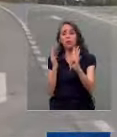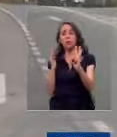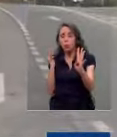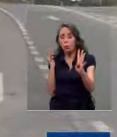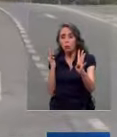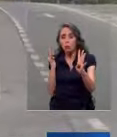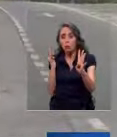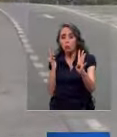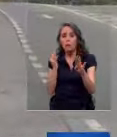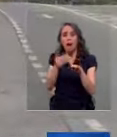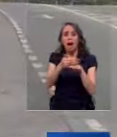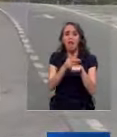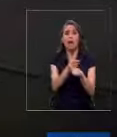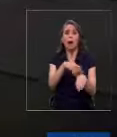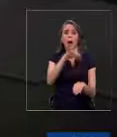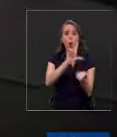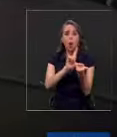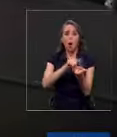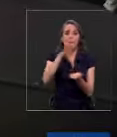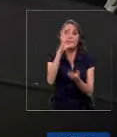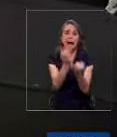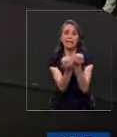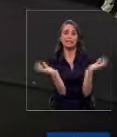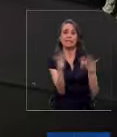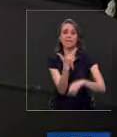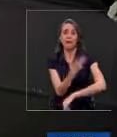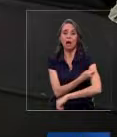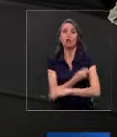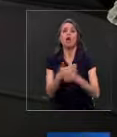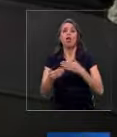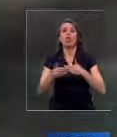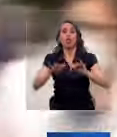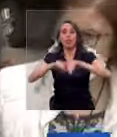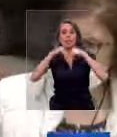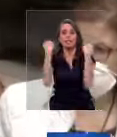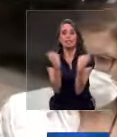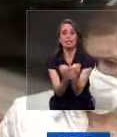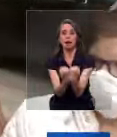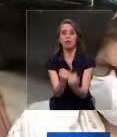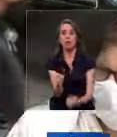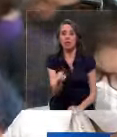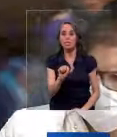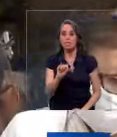afuera del punto más grande de vacunación de la zona el estadio sausalito